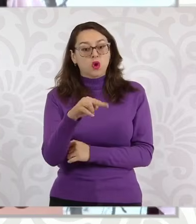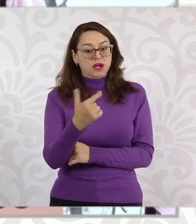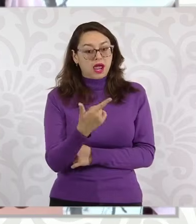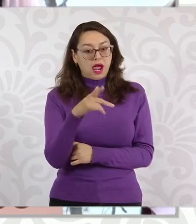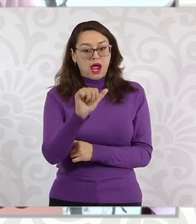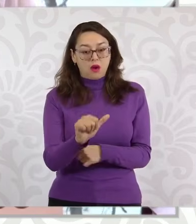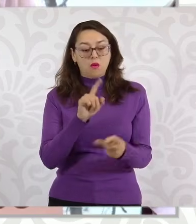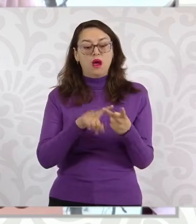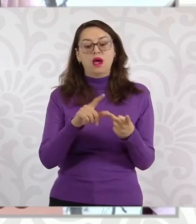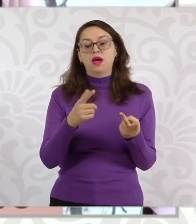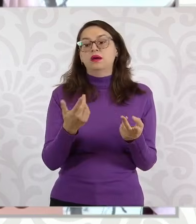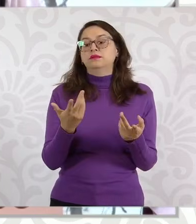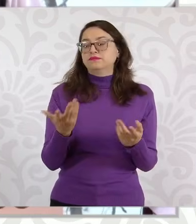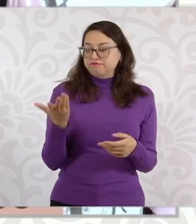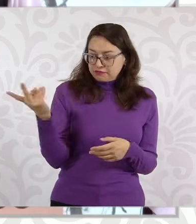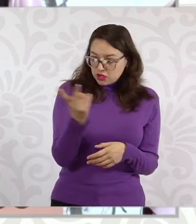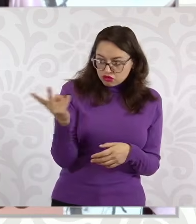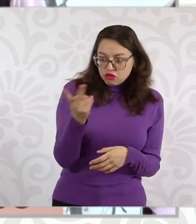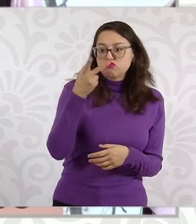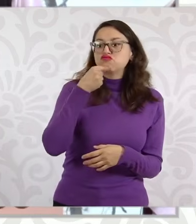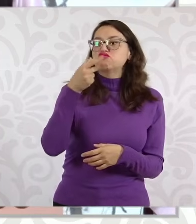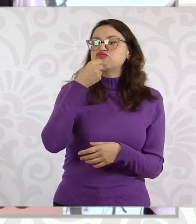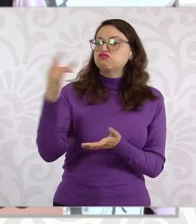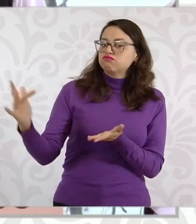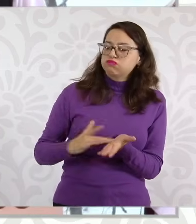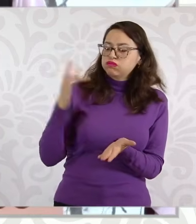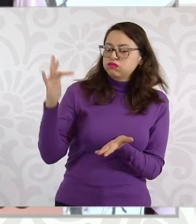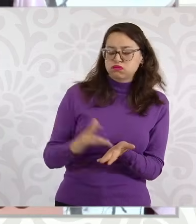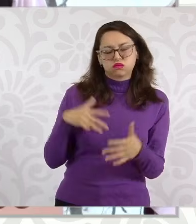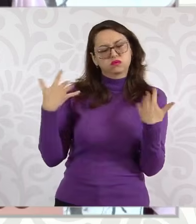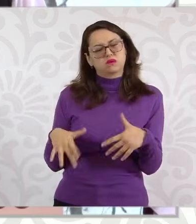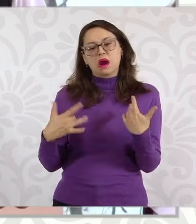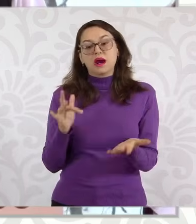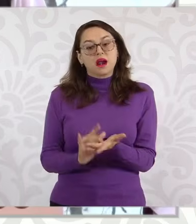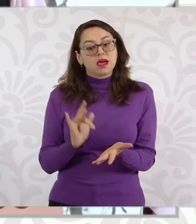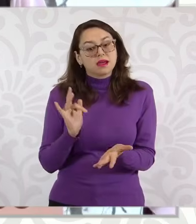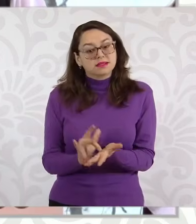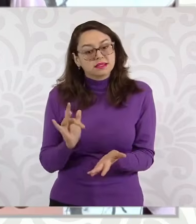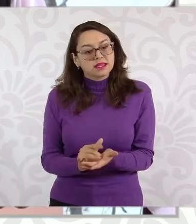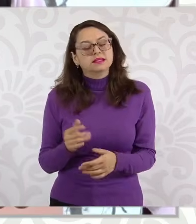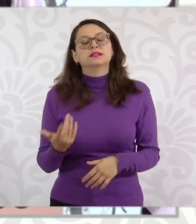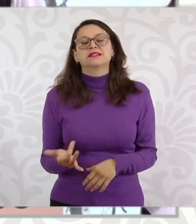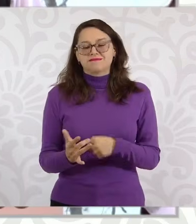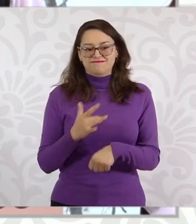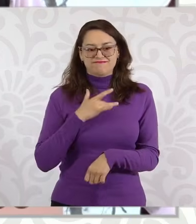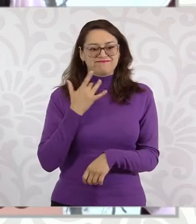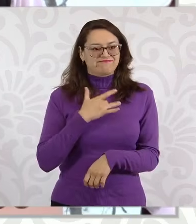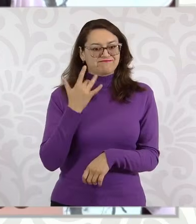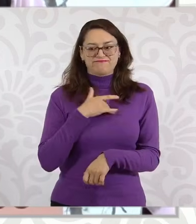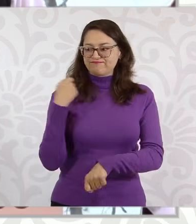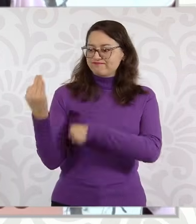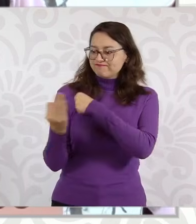Efraín, querido Aarón, gracias por todo su apoyo, por acompañarnos. Sentimos este respaldo en cada